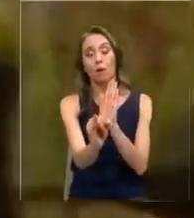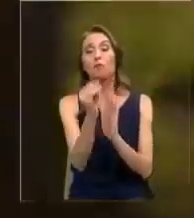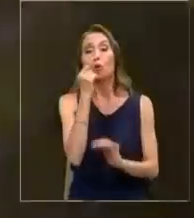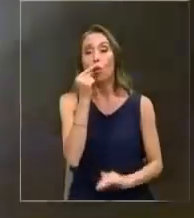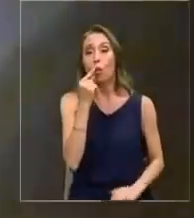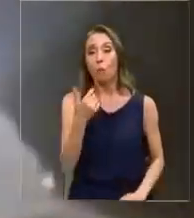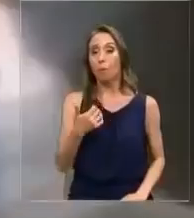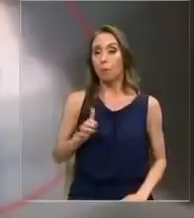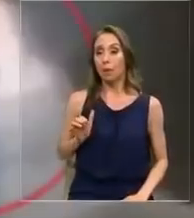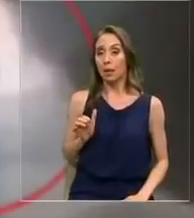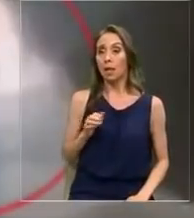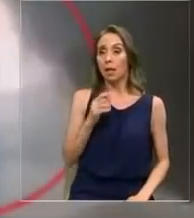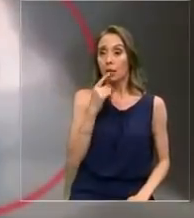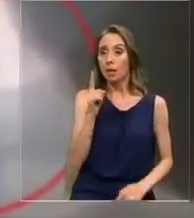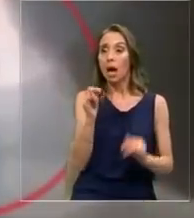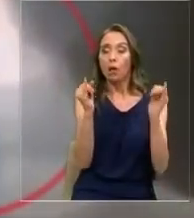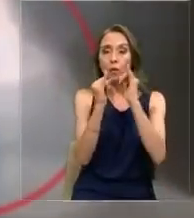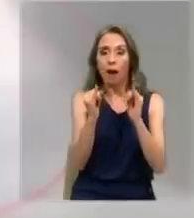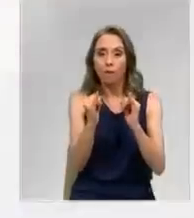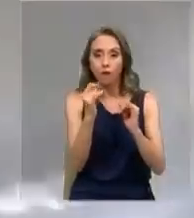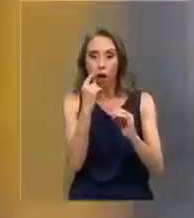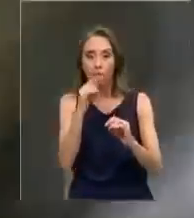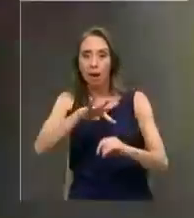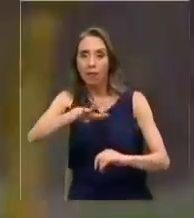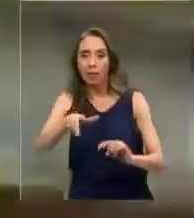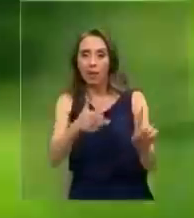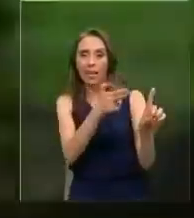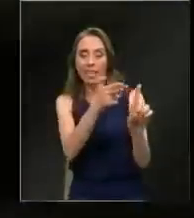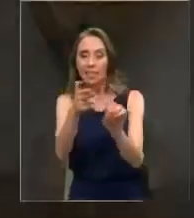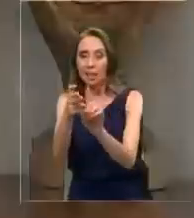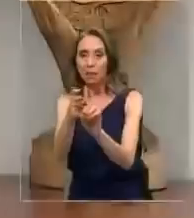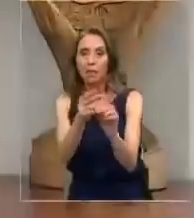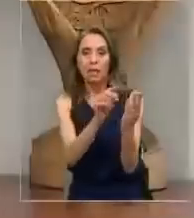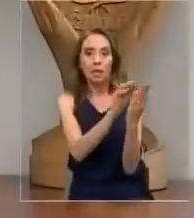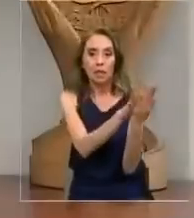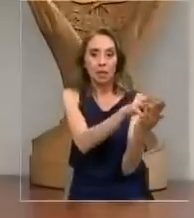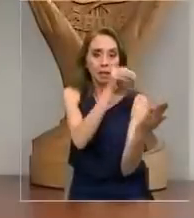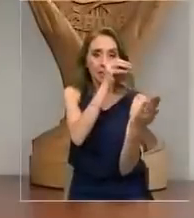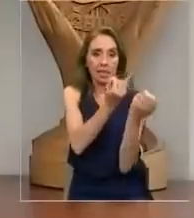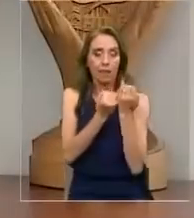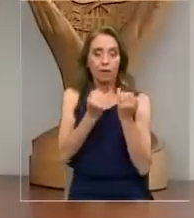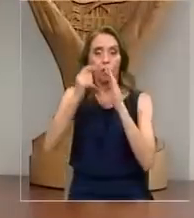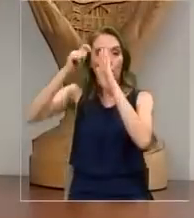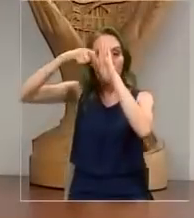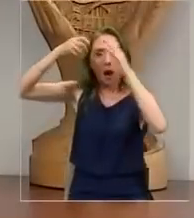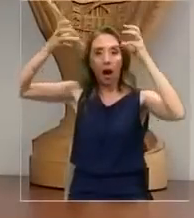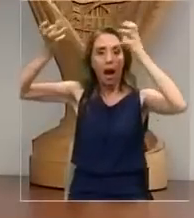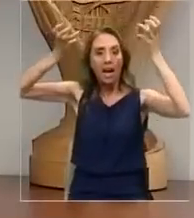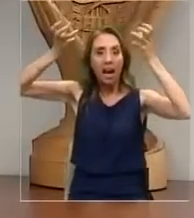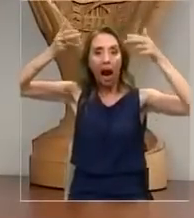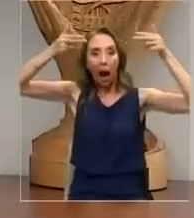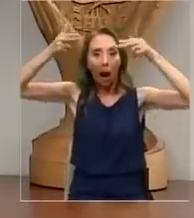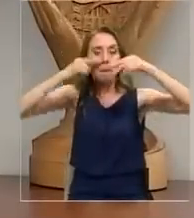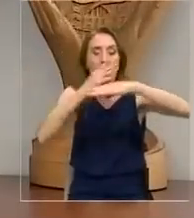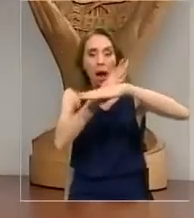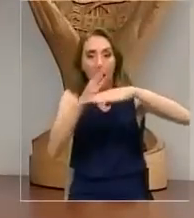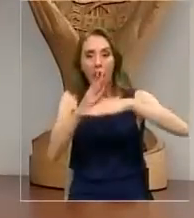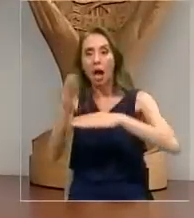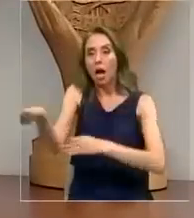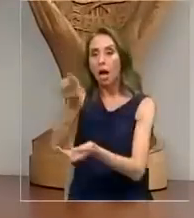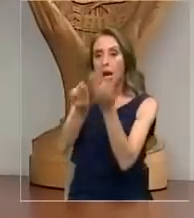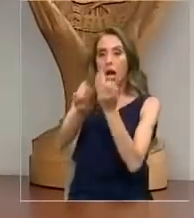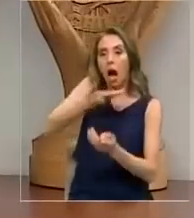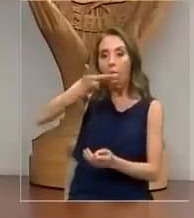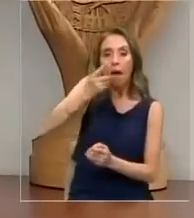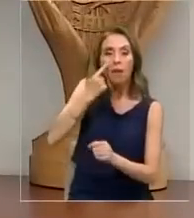Efectivamente, hay una criminodinámica que uno puede obtener de las fuentes de información, cámaras de vigilancia, testigos, declaraciones,